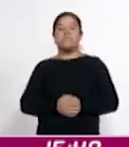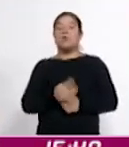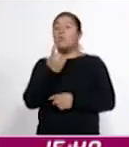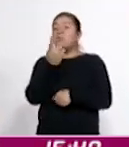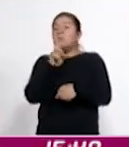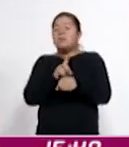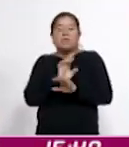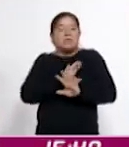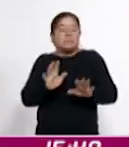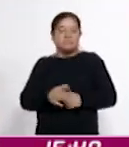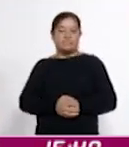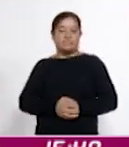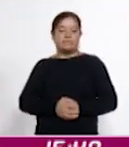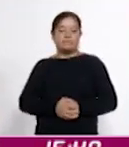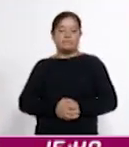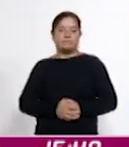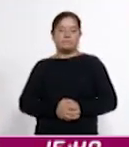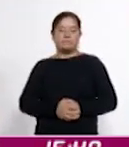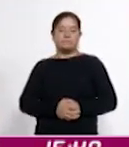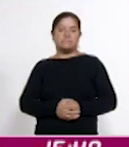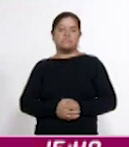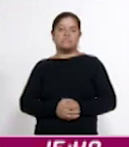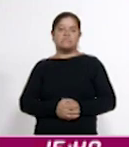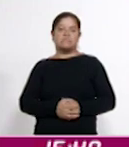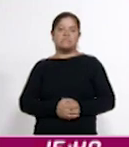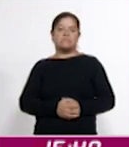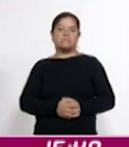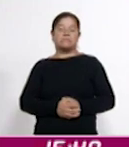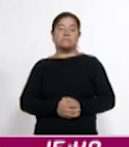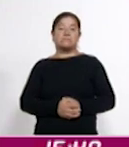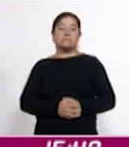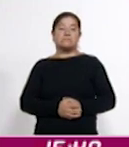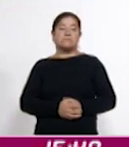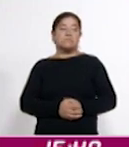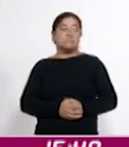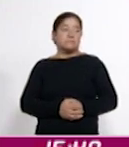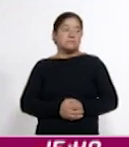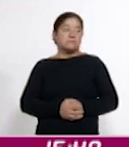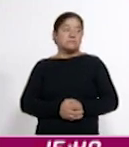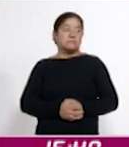solo es un día el día de actividad. El día